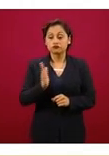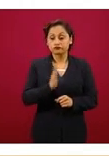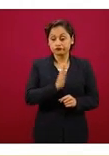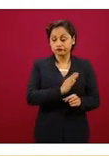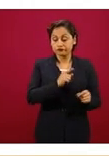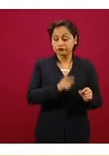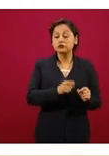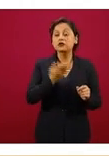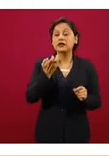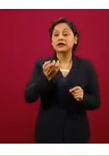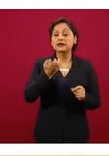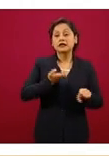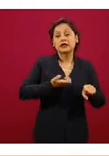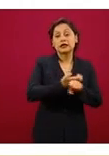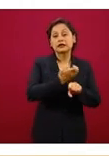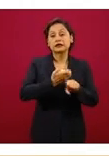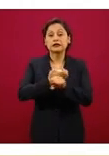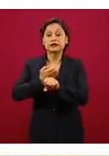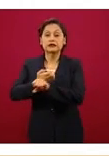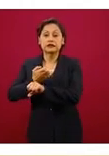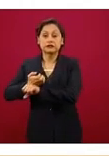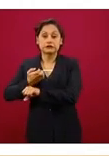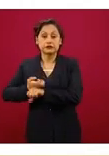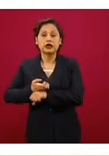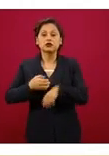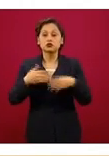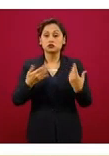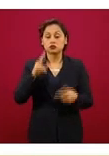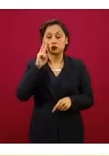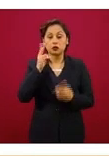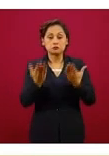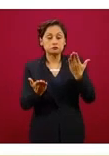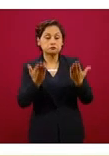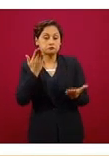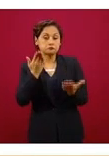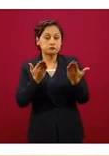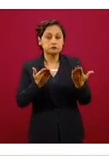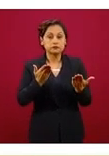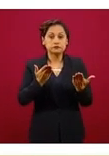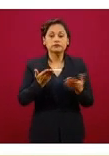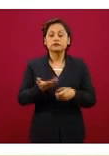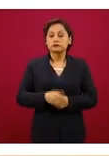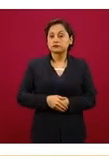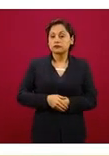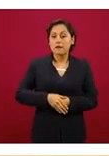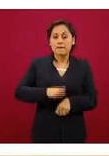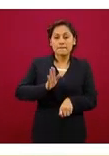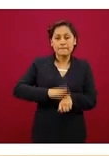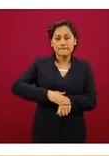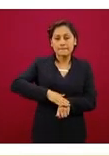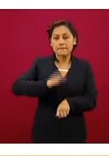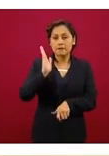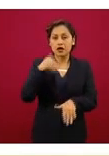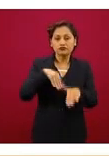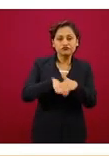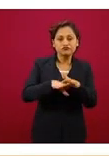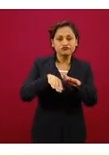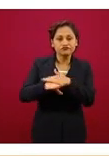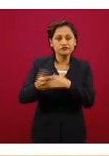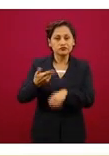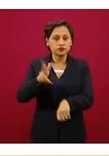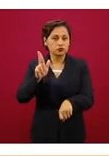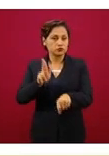y reconocemos una diferencia importante entre entidades federativas. La zona de mayor intensidad epidémica, que